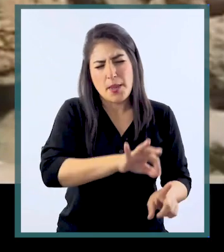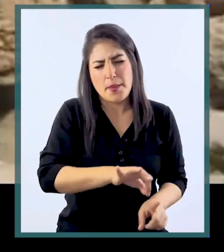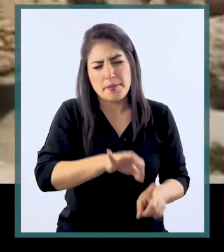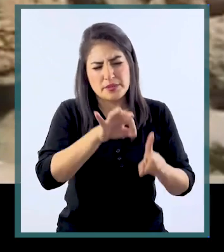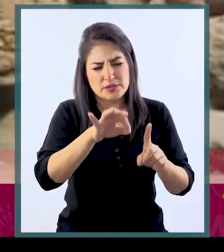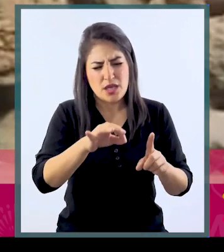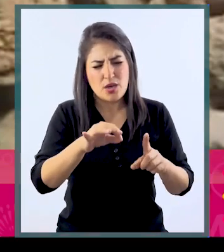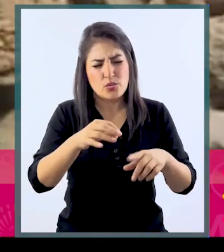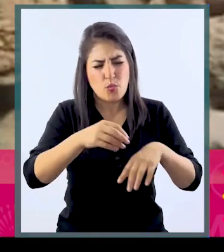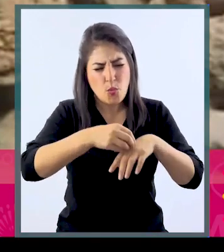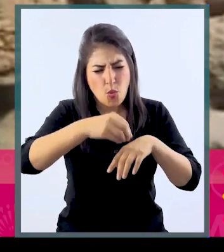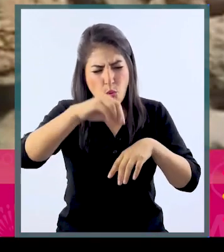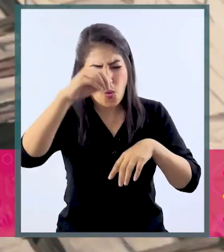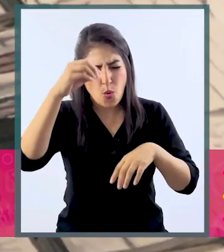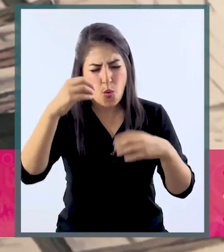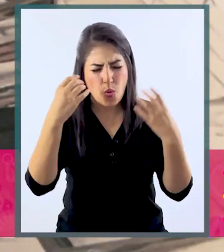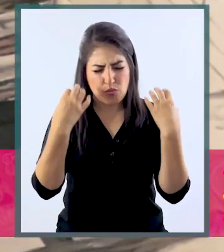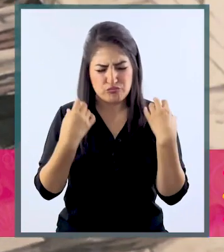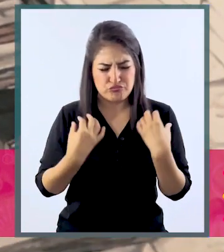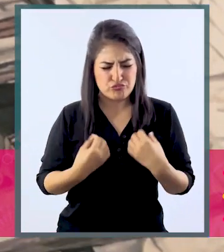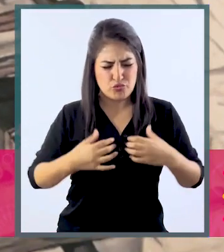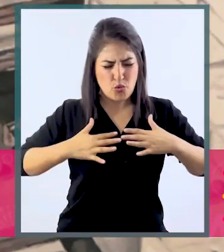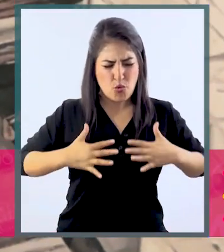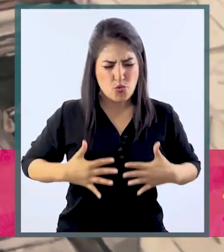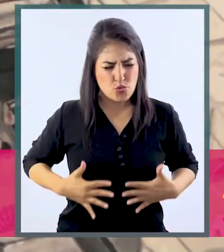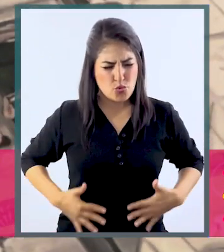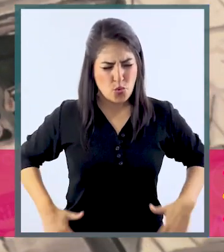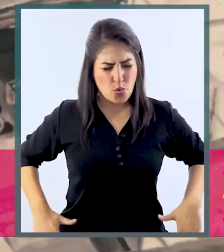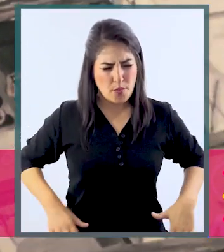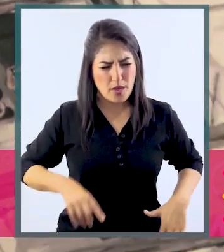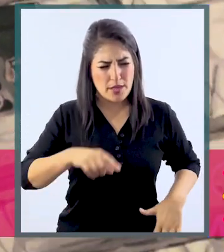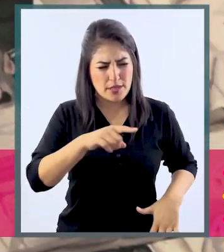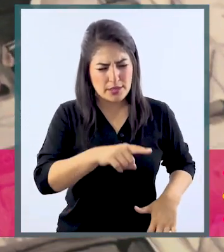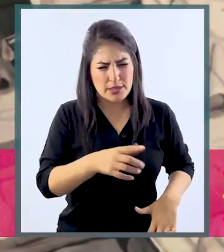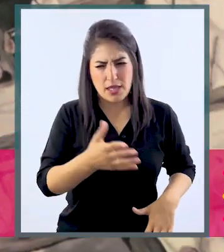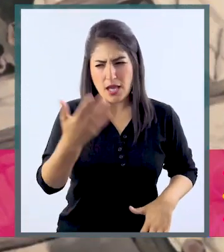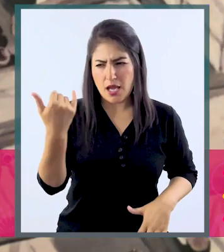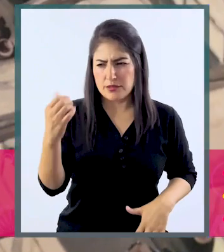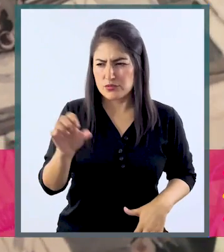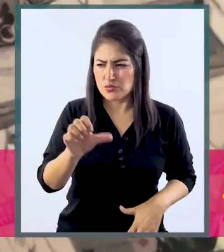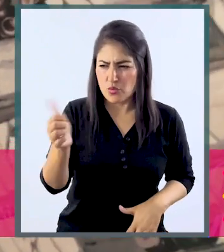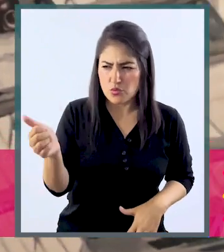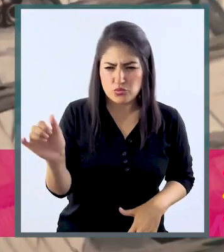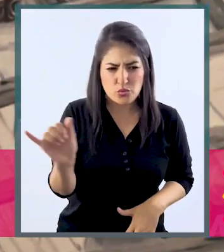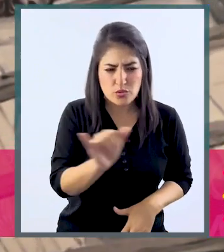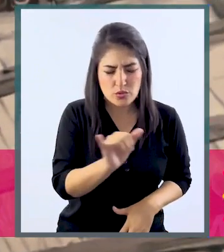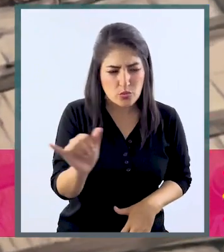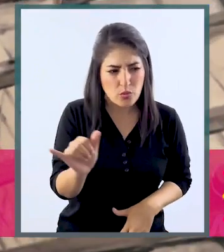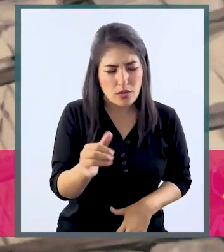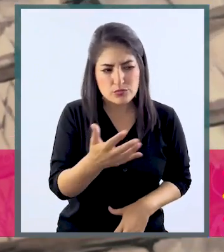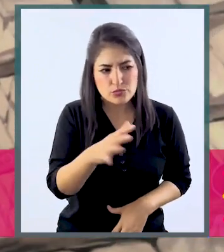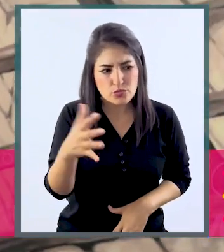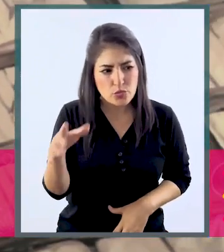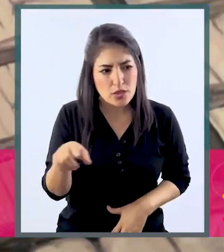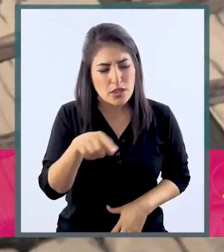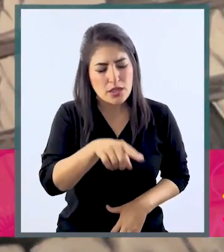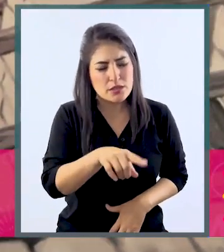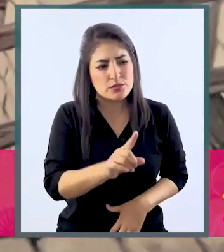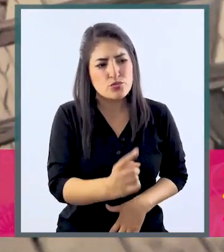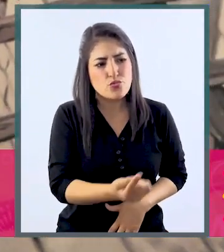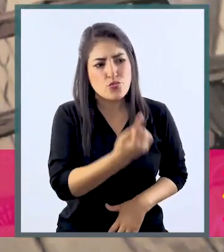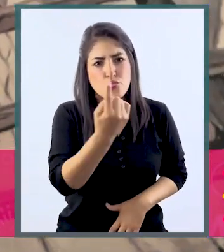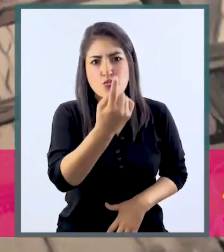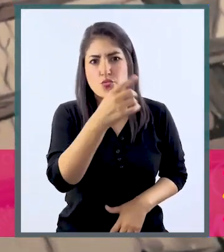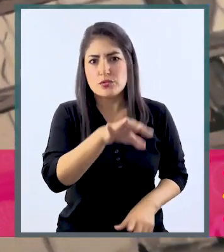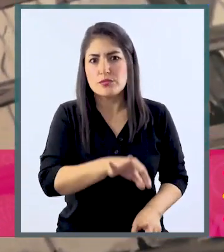Los emblemas, las joyas, los atuendos nos indicaban que jamás antes se había encontrado arqueológicamente